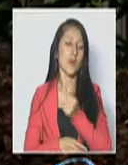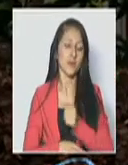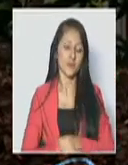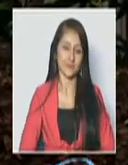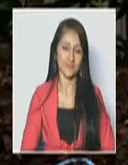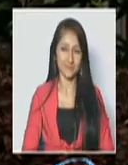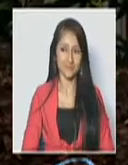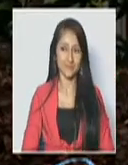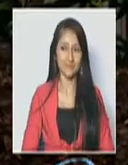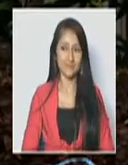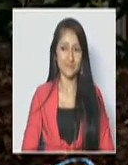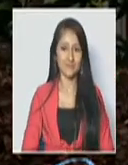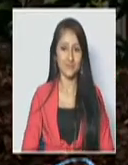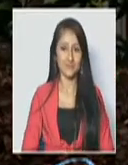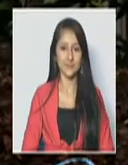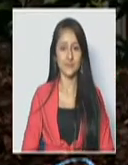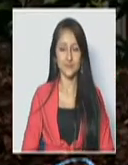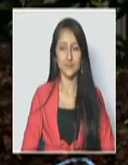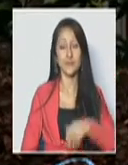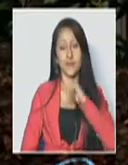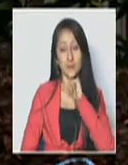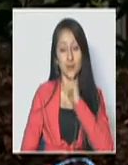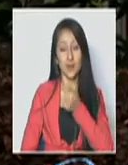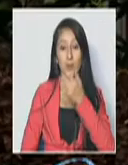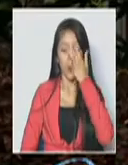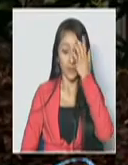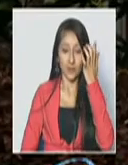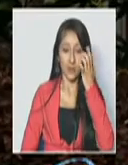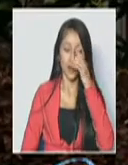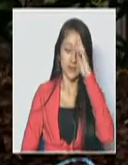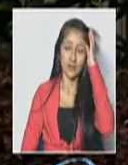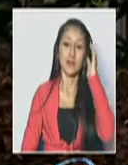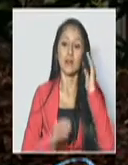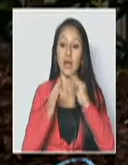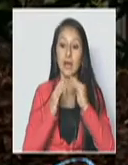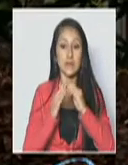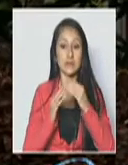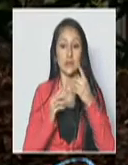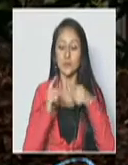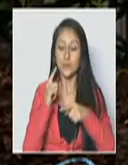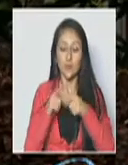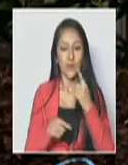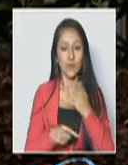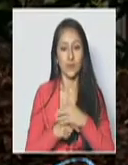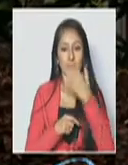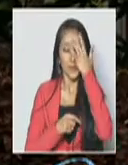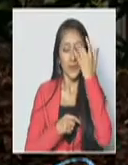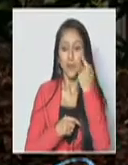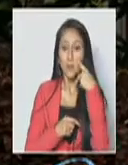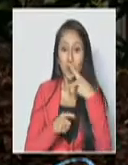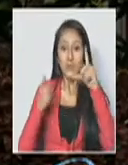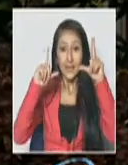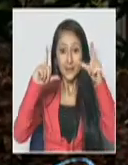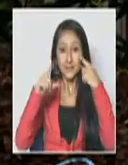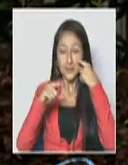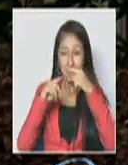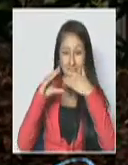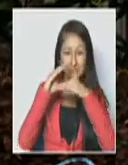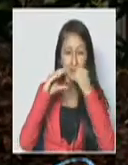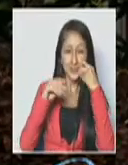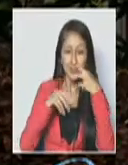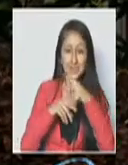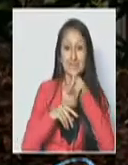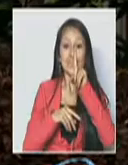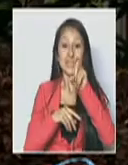lo peor que pueda tener la persona una casa es una gaseosa y si es que los muestran en un comercial de televisión